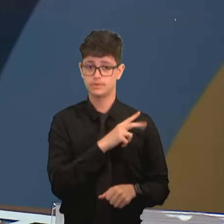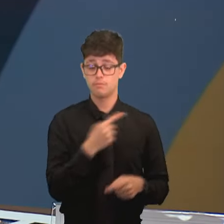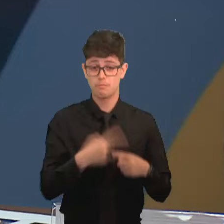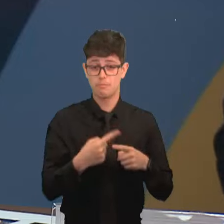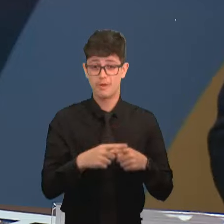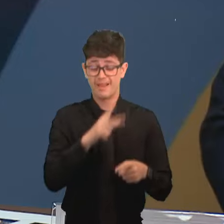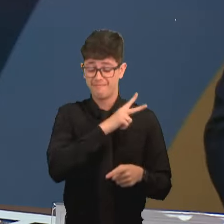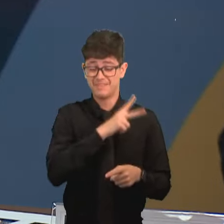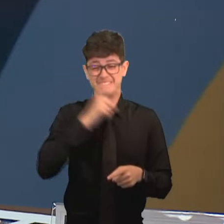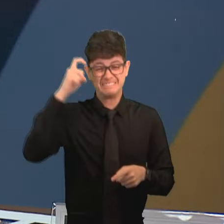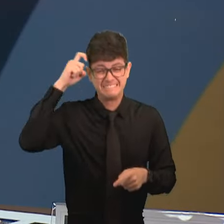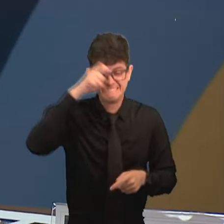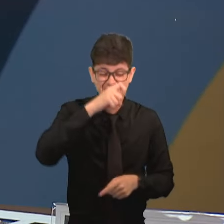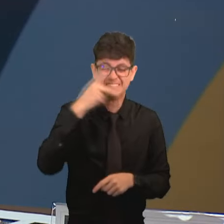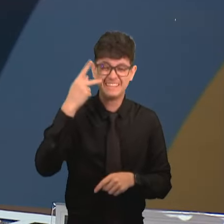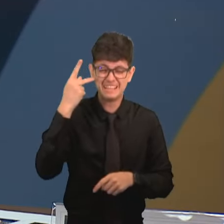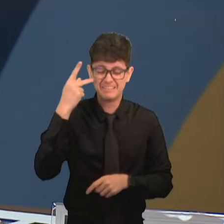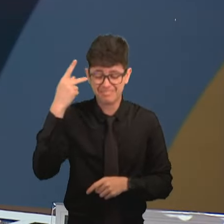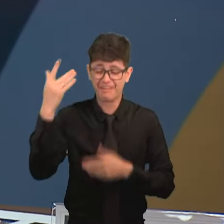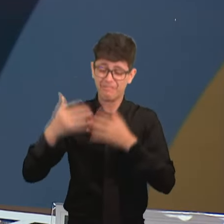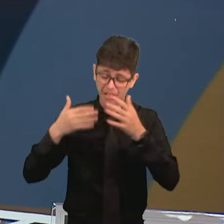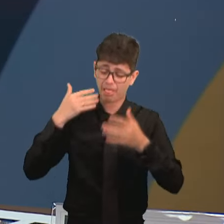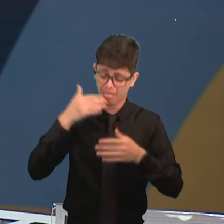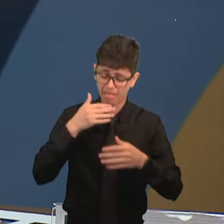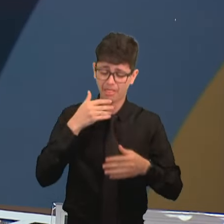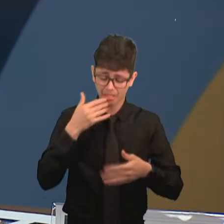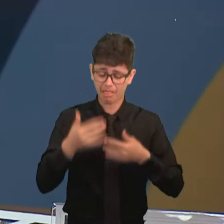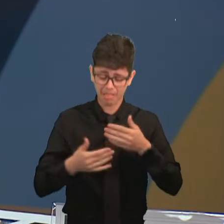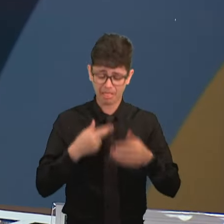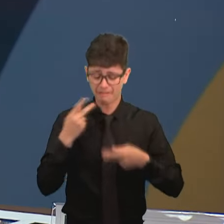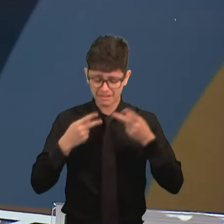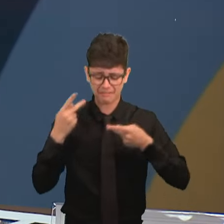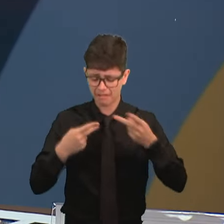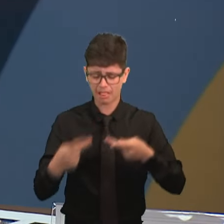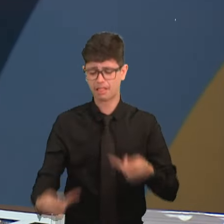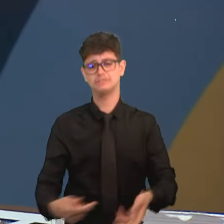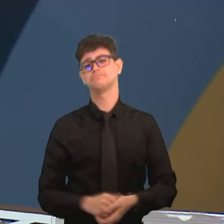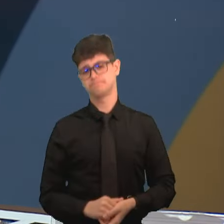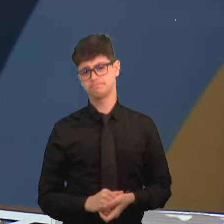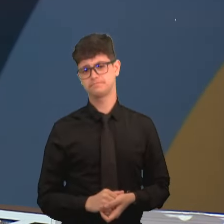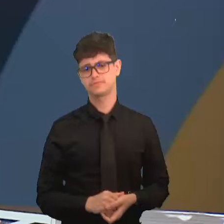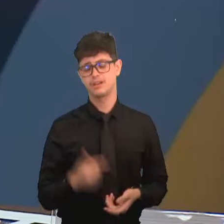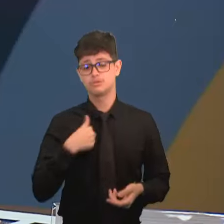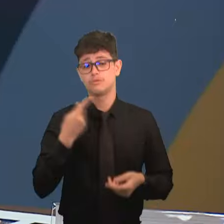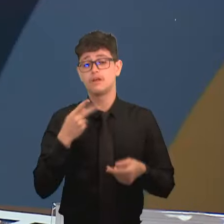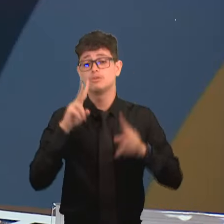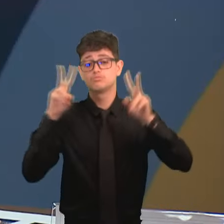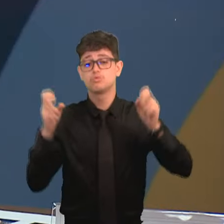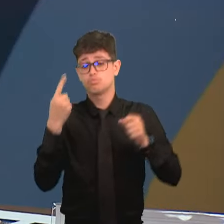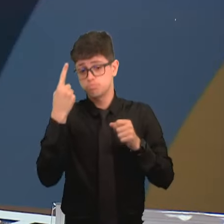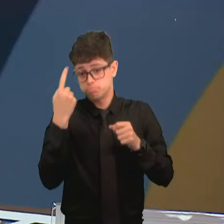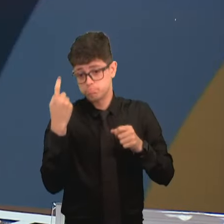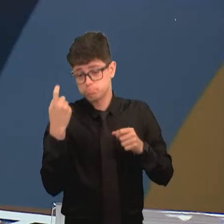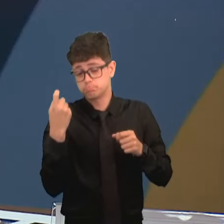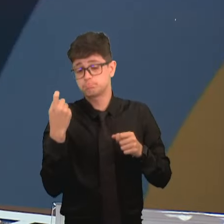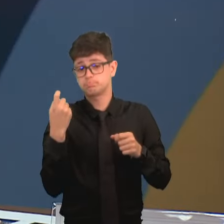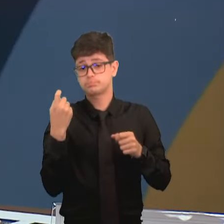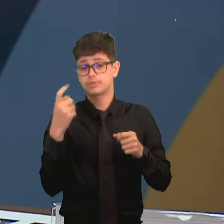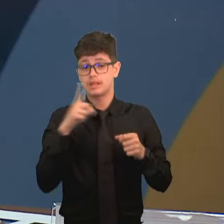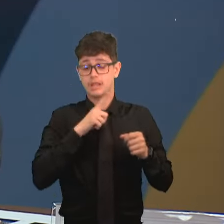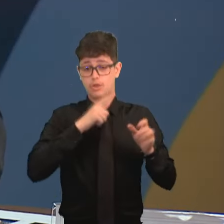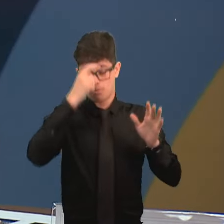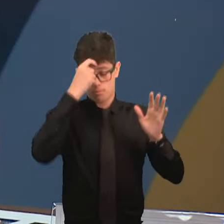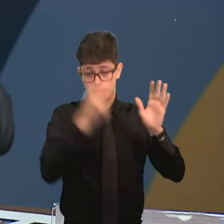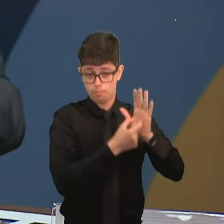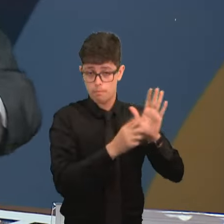muy complejo. Y creo que de esos 3 retos, ese es el más difícil. Voy a traer un tema para ustedes.